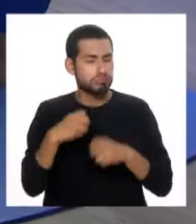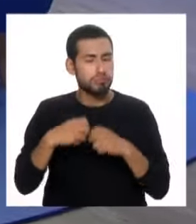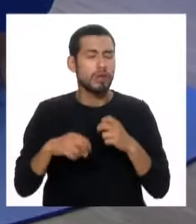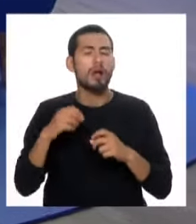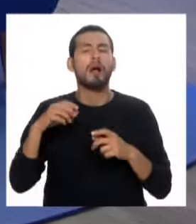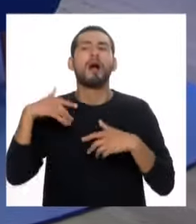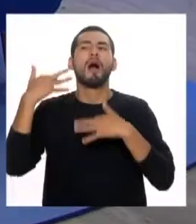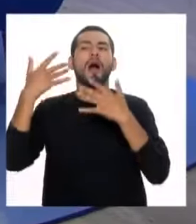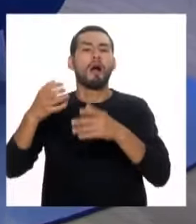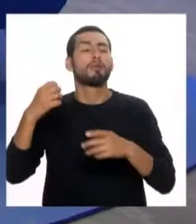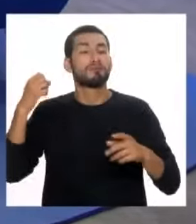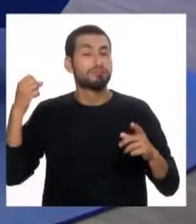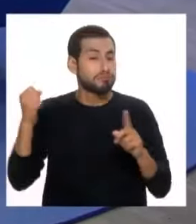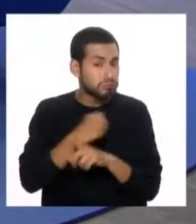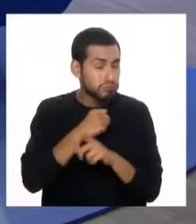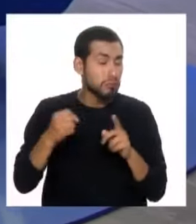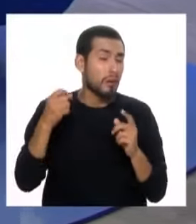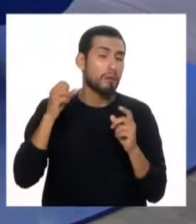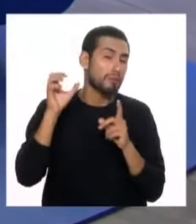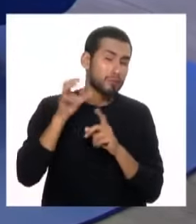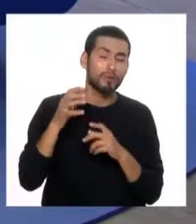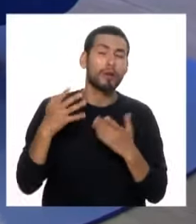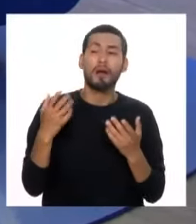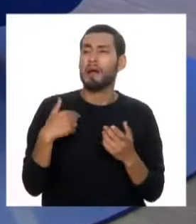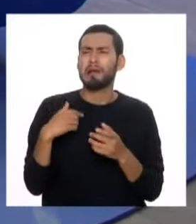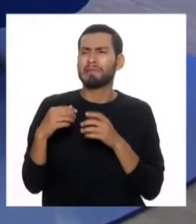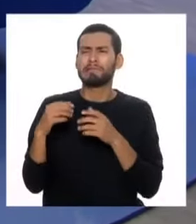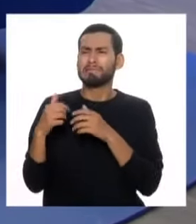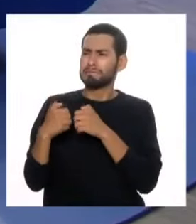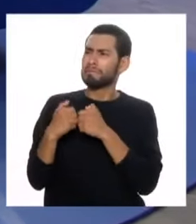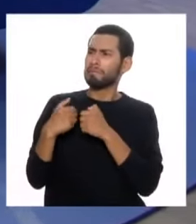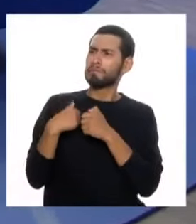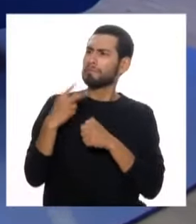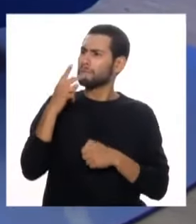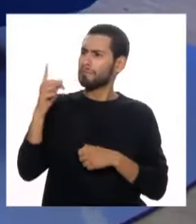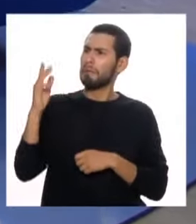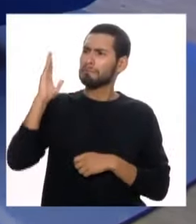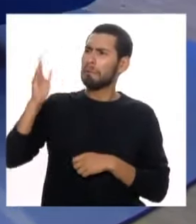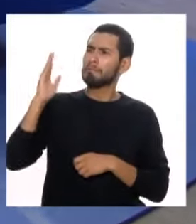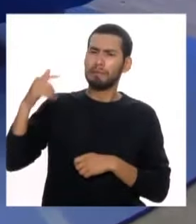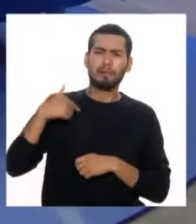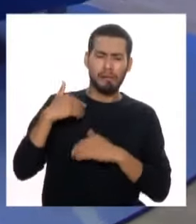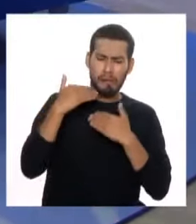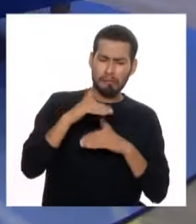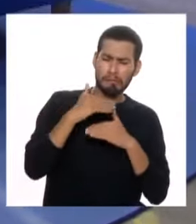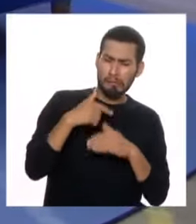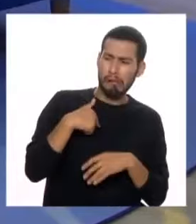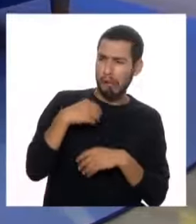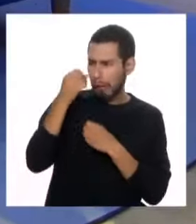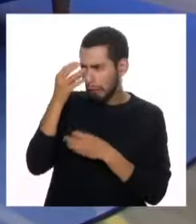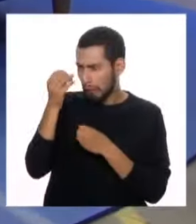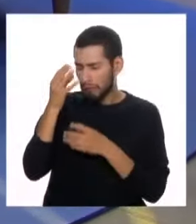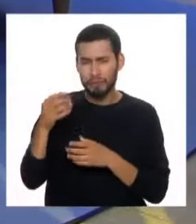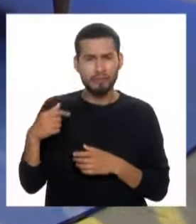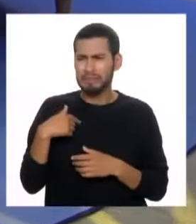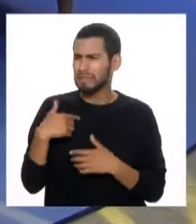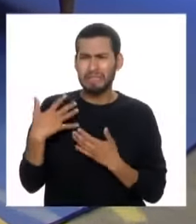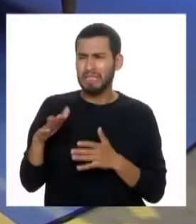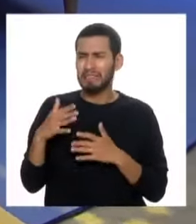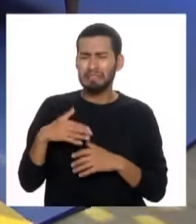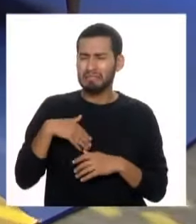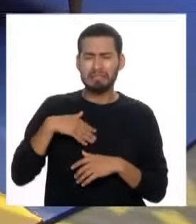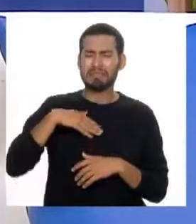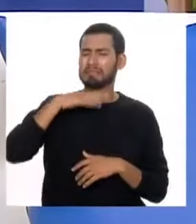violencia cuando finalmente no quieres enganchar en una relación donde hay alguien que manda y alguien que obedece. Una vez que ya no quieres